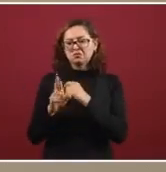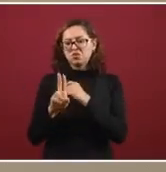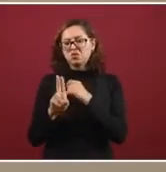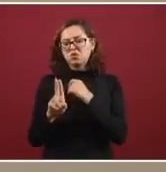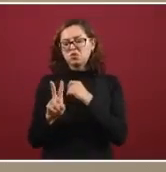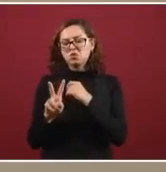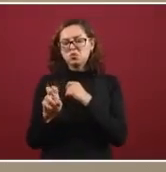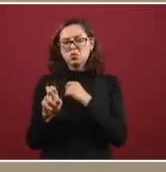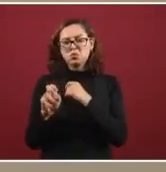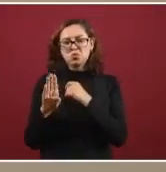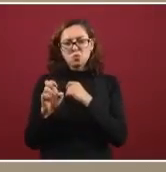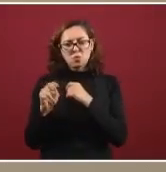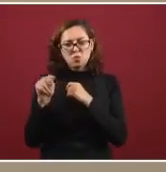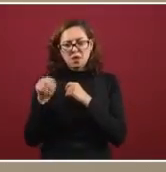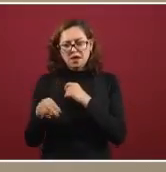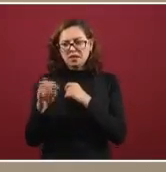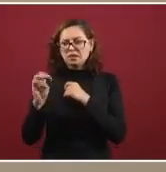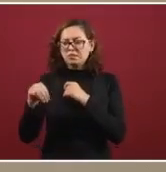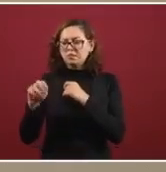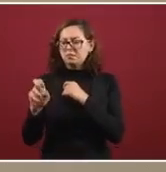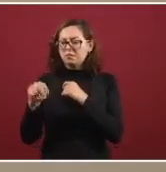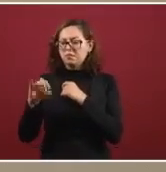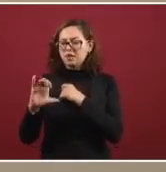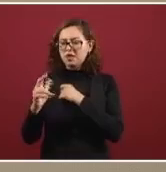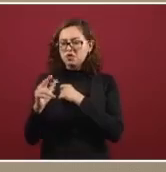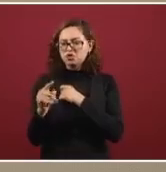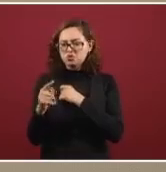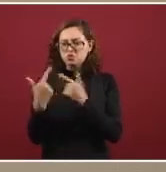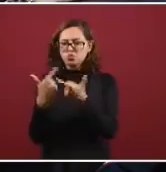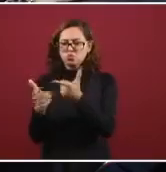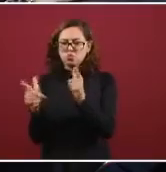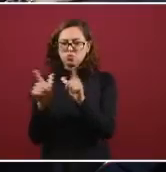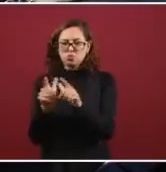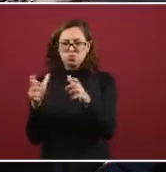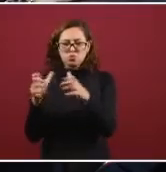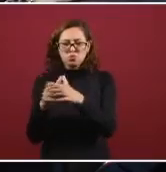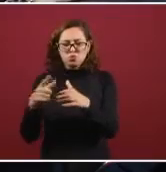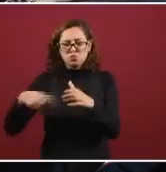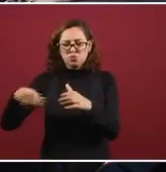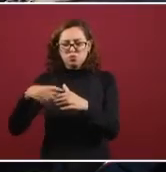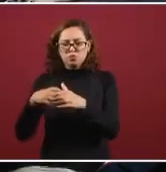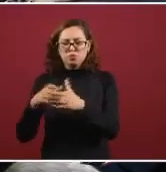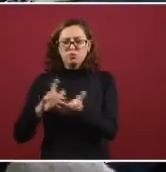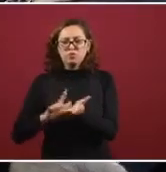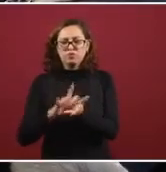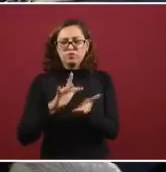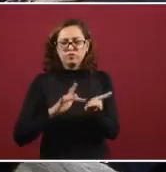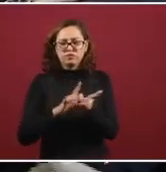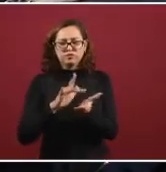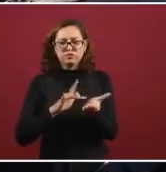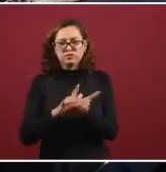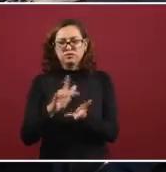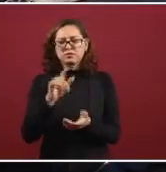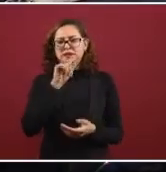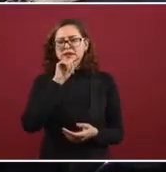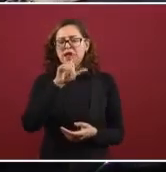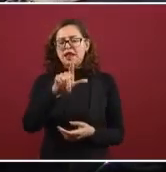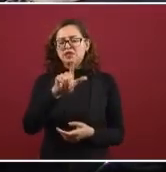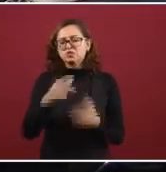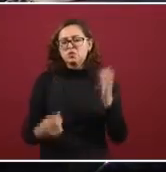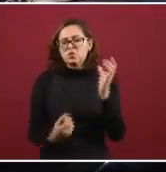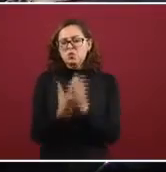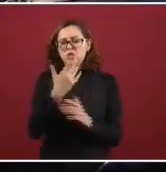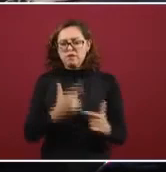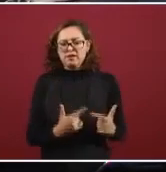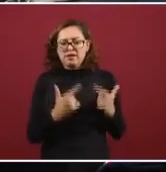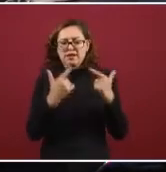El Mencho, de un operador de los Queenies de esta organización que era el brazo financiero del cártel Jalisco Nueva Generación. ¿Qué tanto